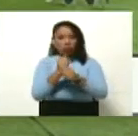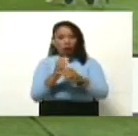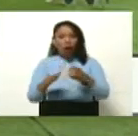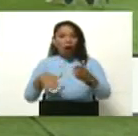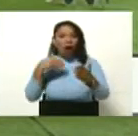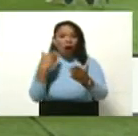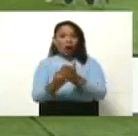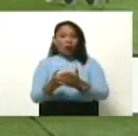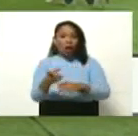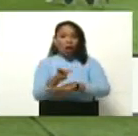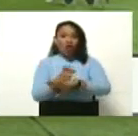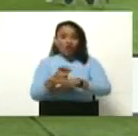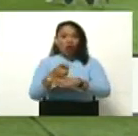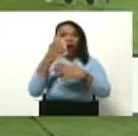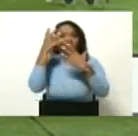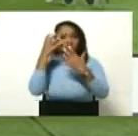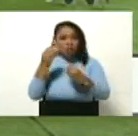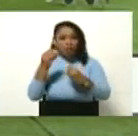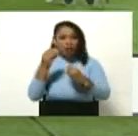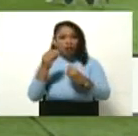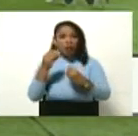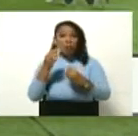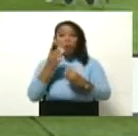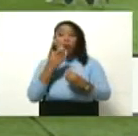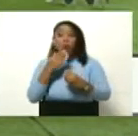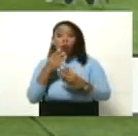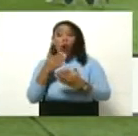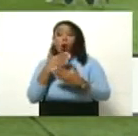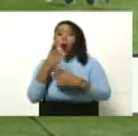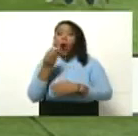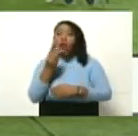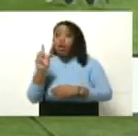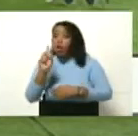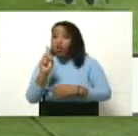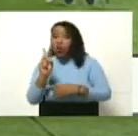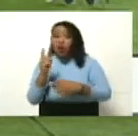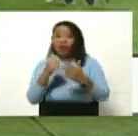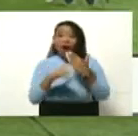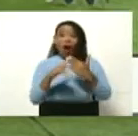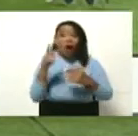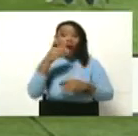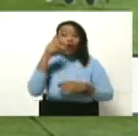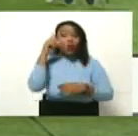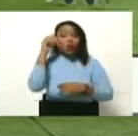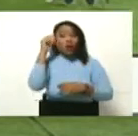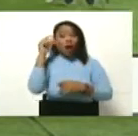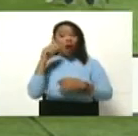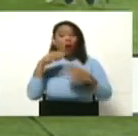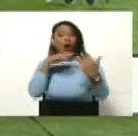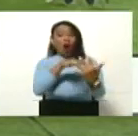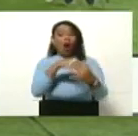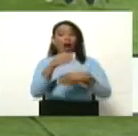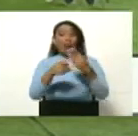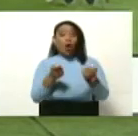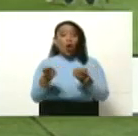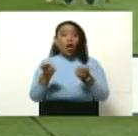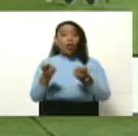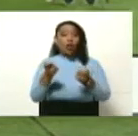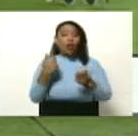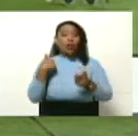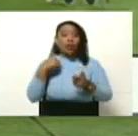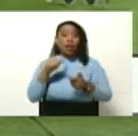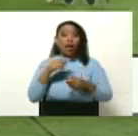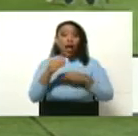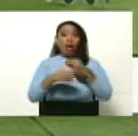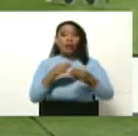gobiernos entiendan que si no le damos espacio a los jóvenes un día se van a alzar y los jóvenes van a tomar el control de lo que tengan que